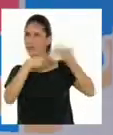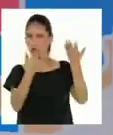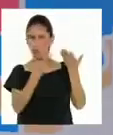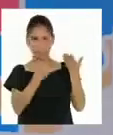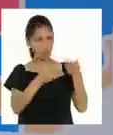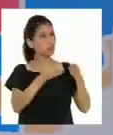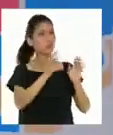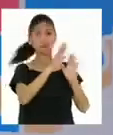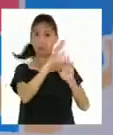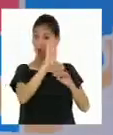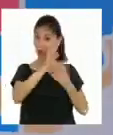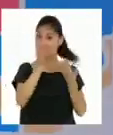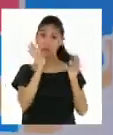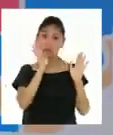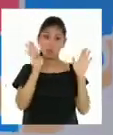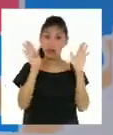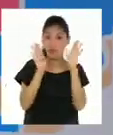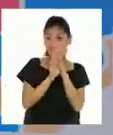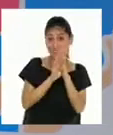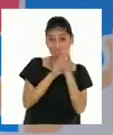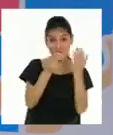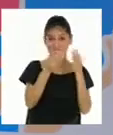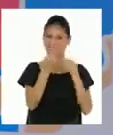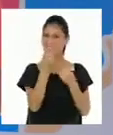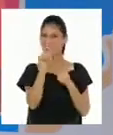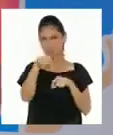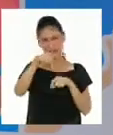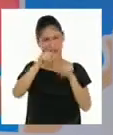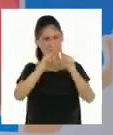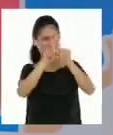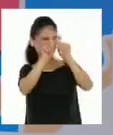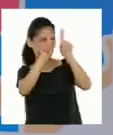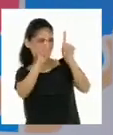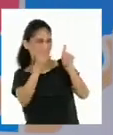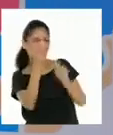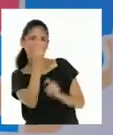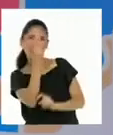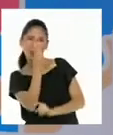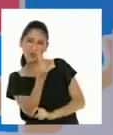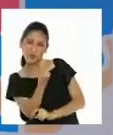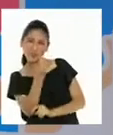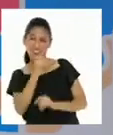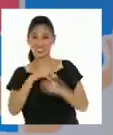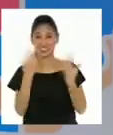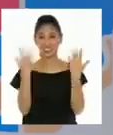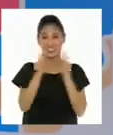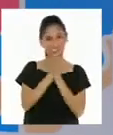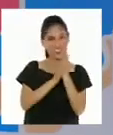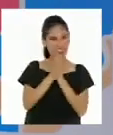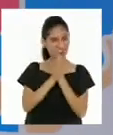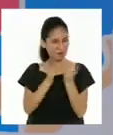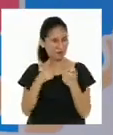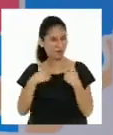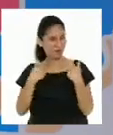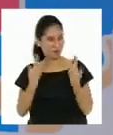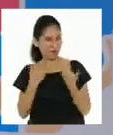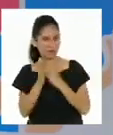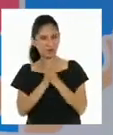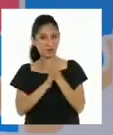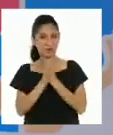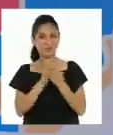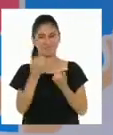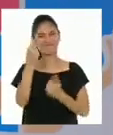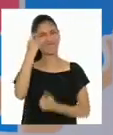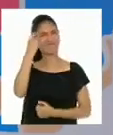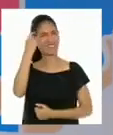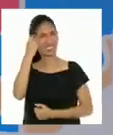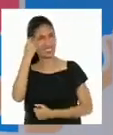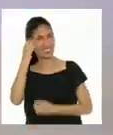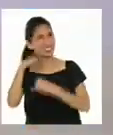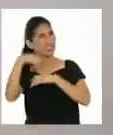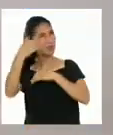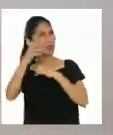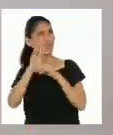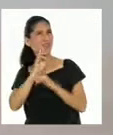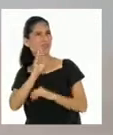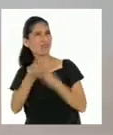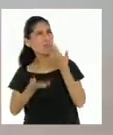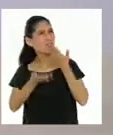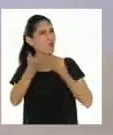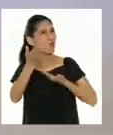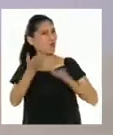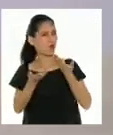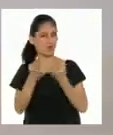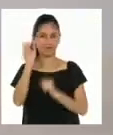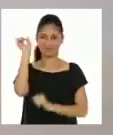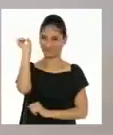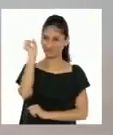En este caso, como han sido poquitas entrevistas, ya podemos adelantarnos por dónde irán las conclusiones, ¿no? Pues